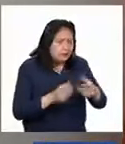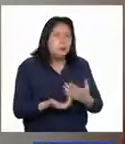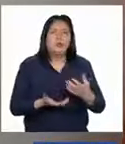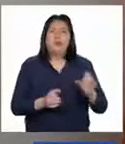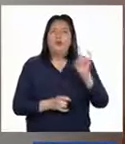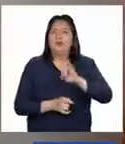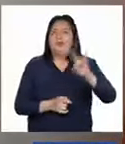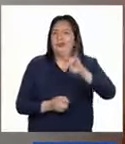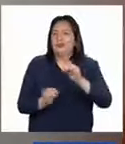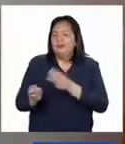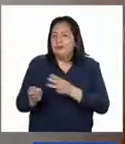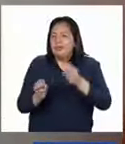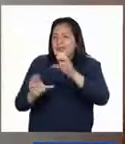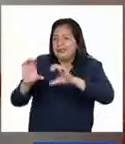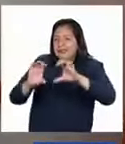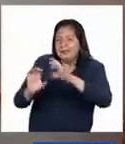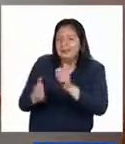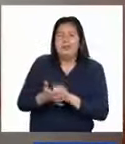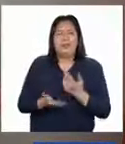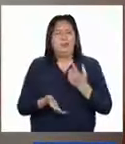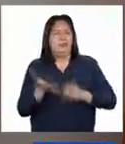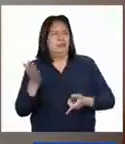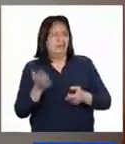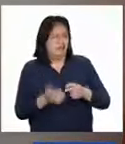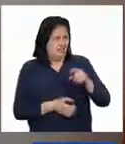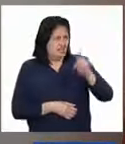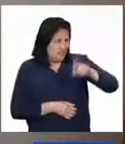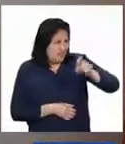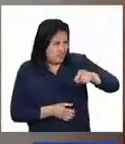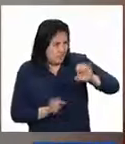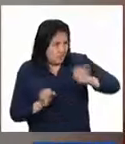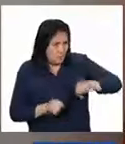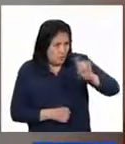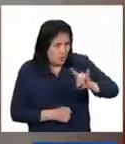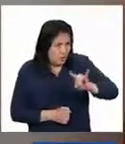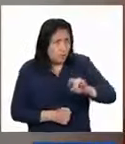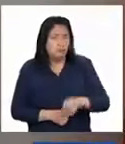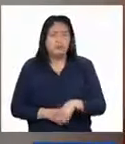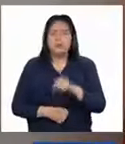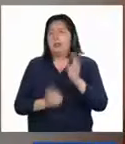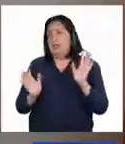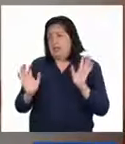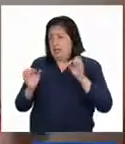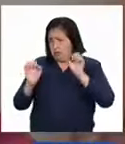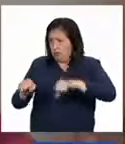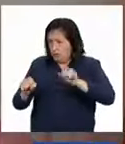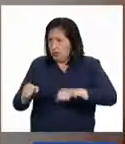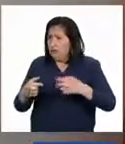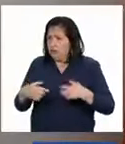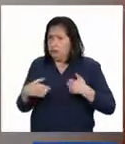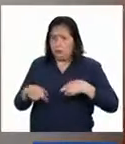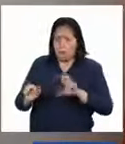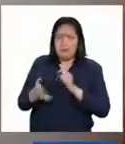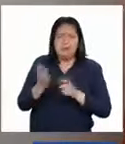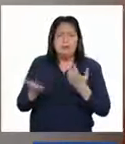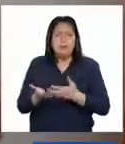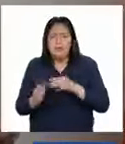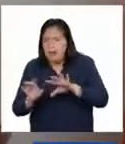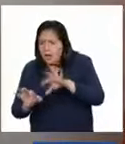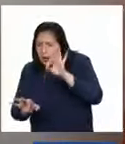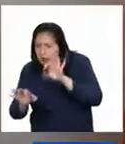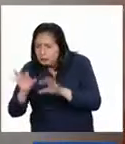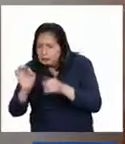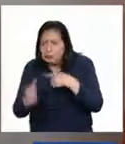método científico. Es necesario usar el método científico, ya que nos permite descubrir y